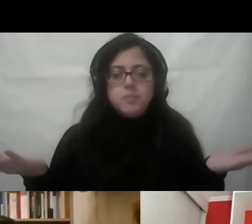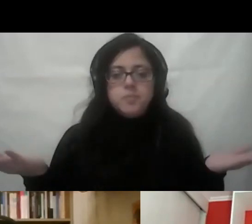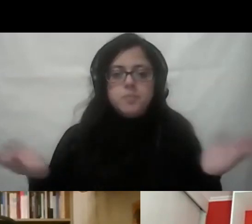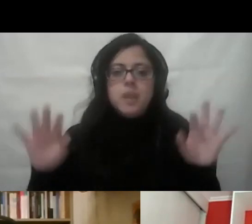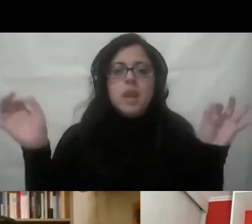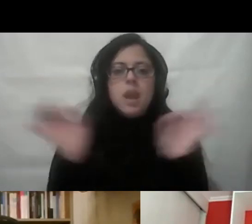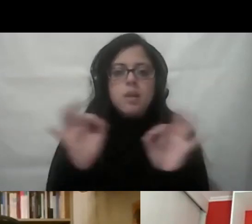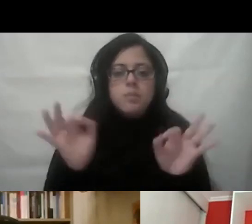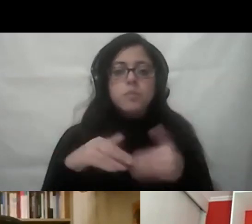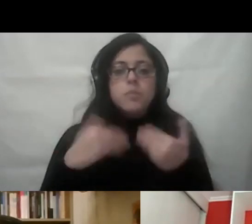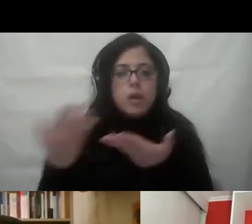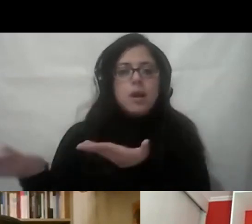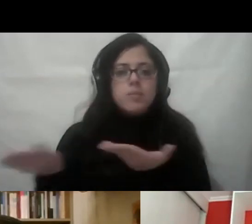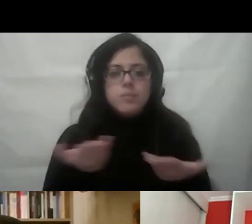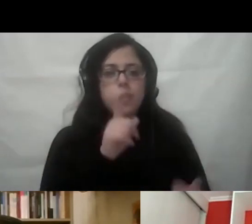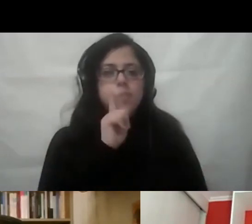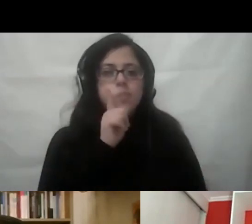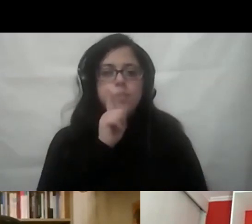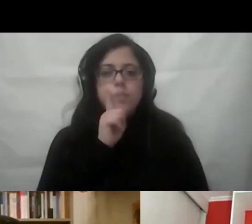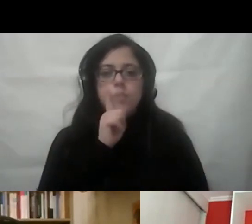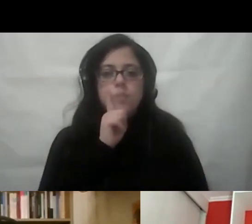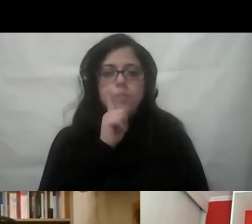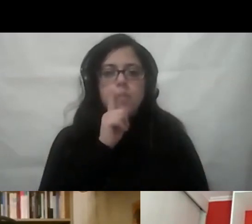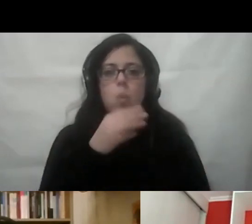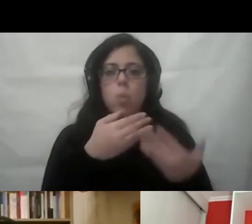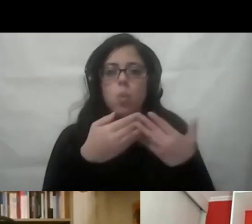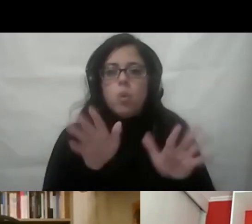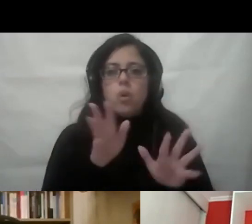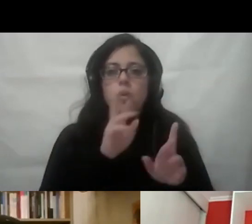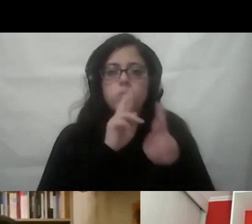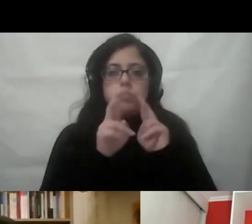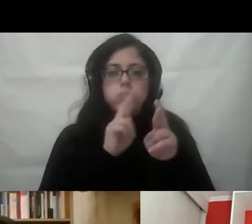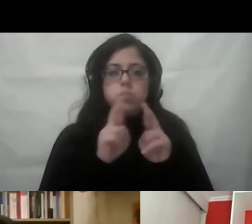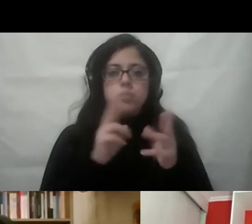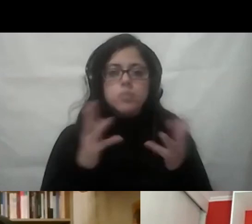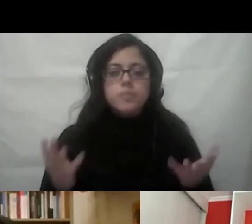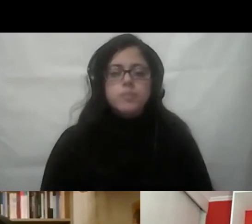Ahora le doy la palabra a quien quiera responder la pregunta del medio.